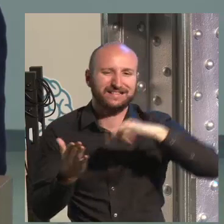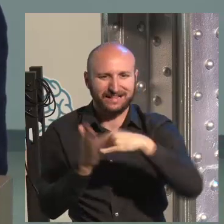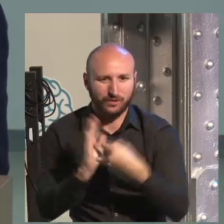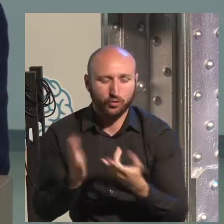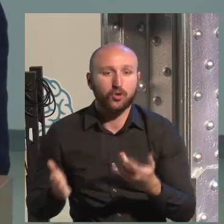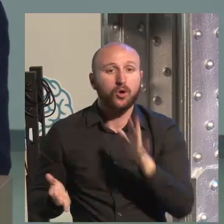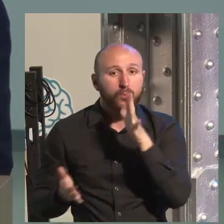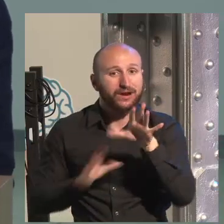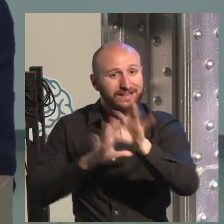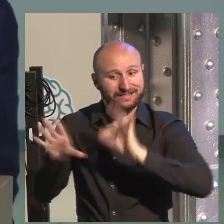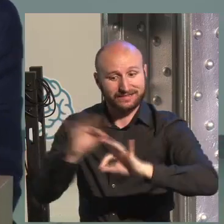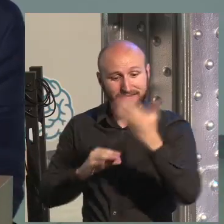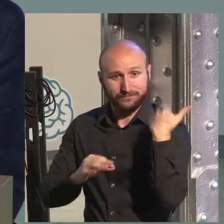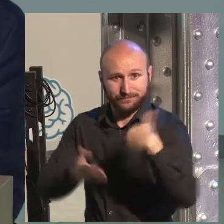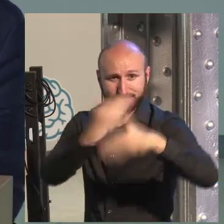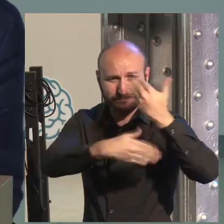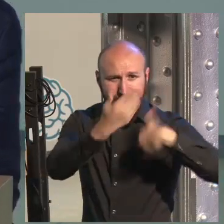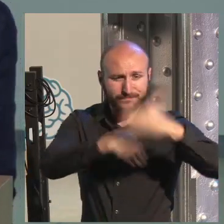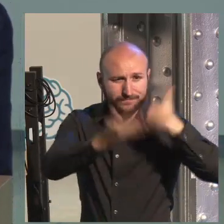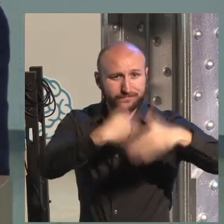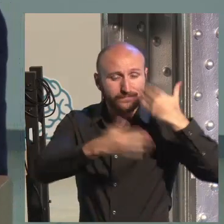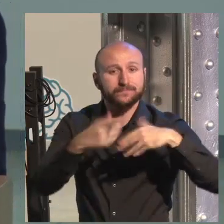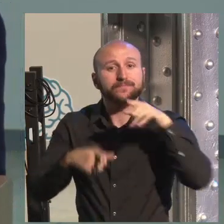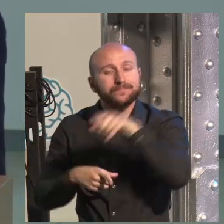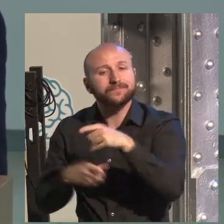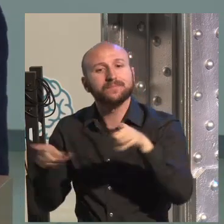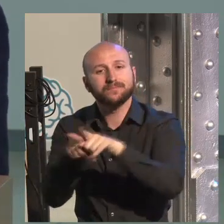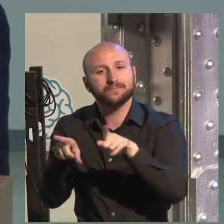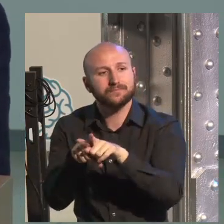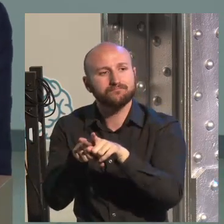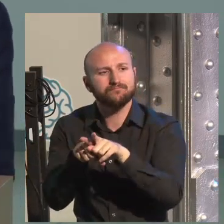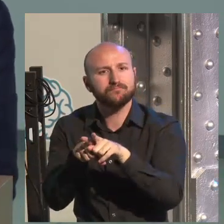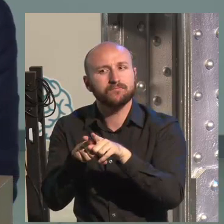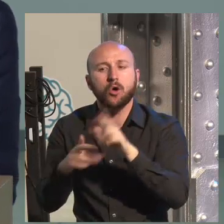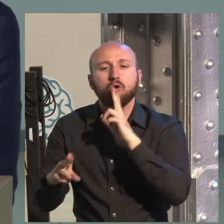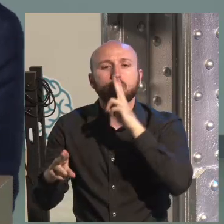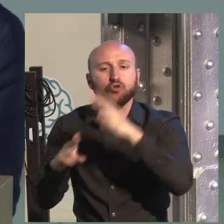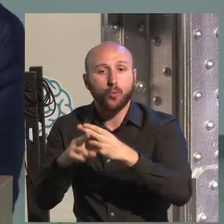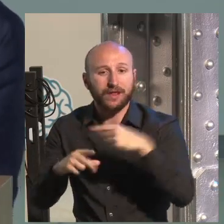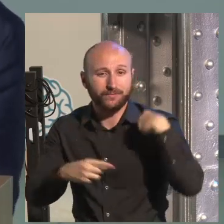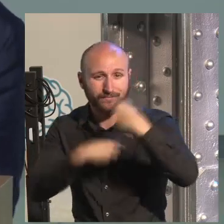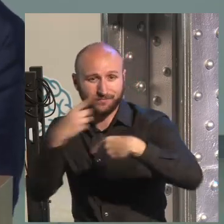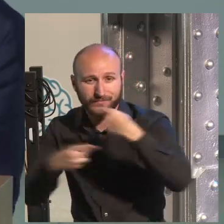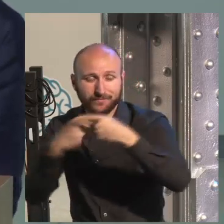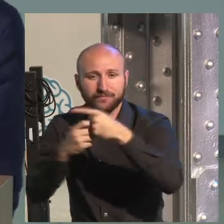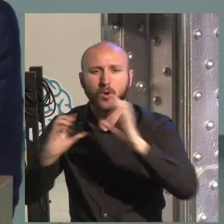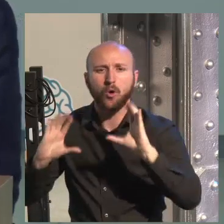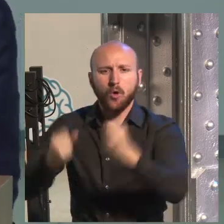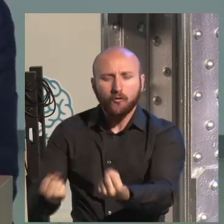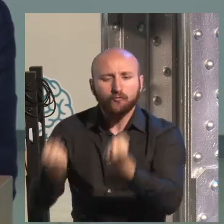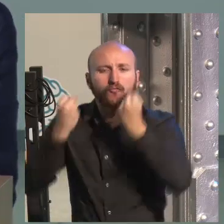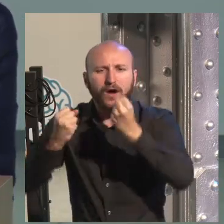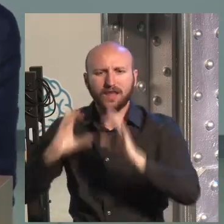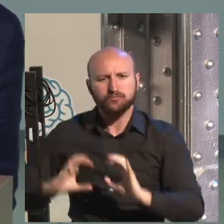selección que recibíamos son las de lo que se llamaba clásicamente las fuerzas hostiles de la